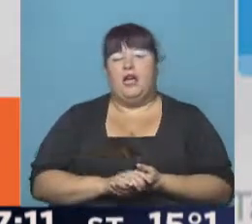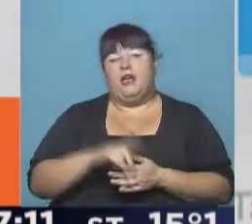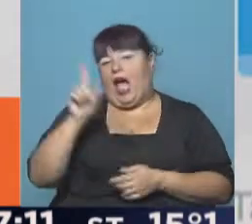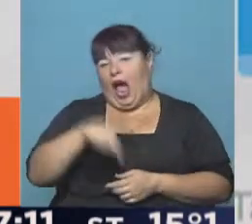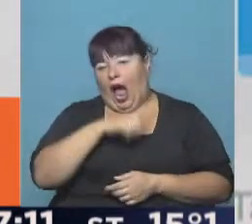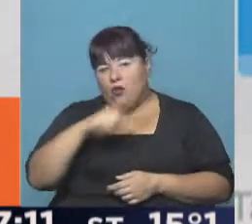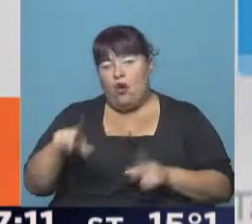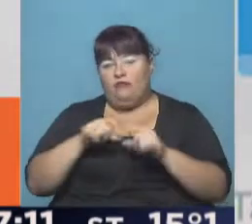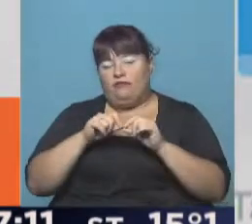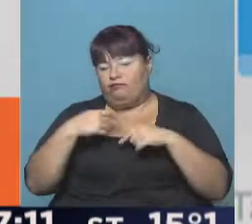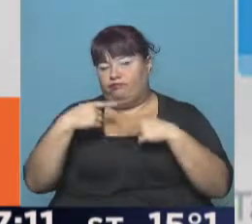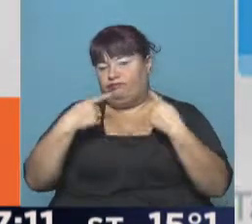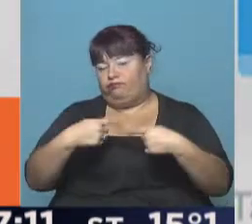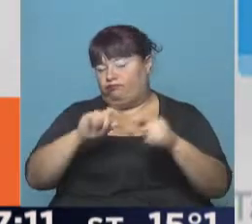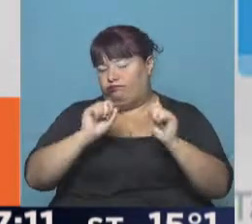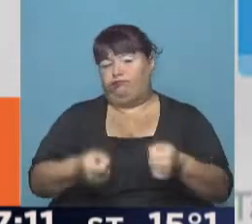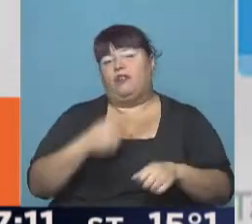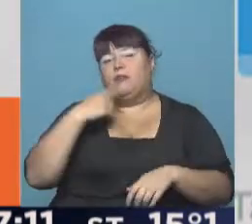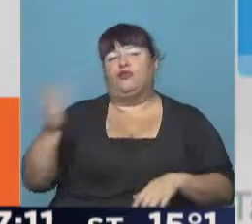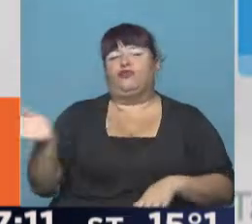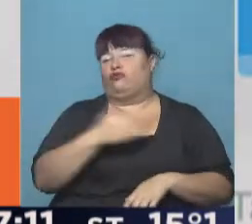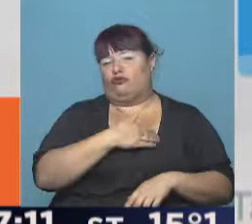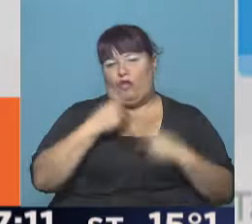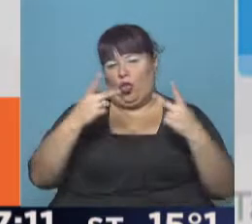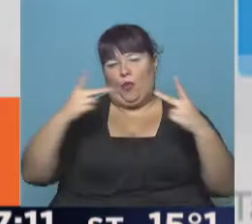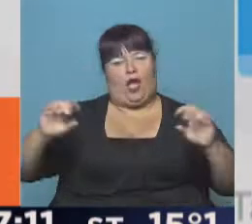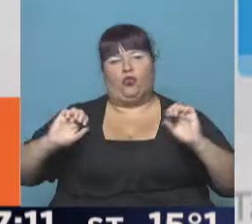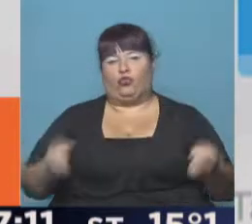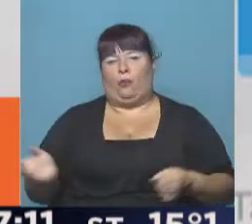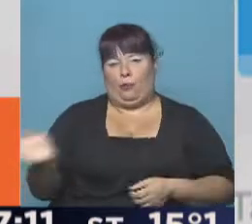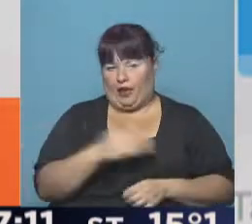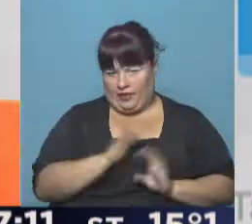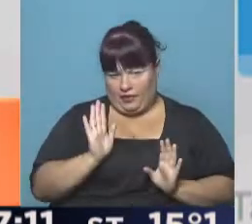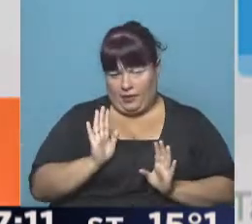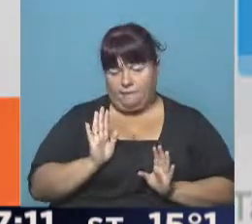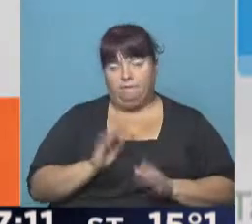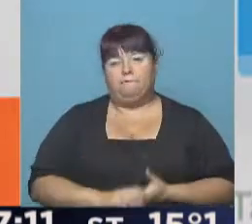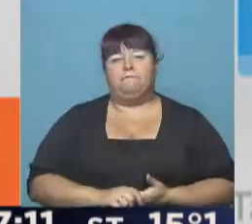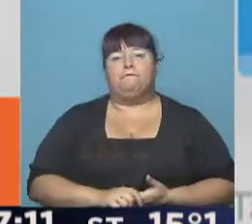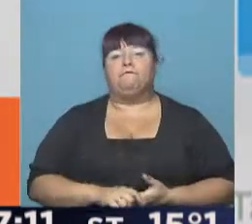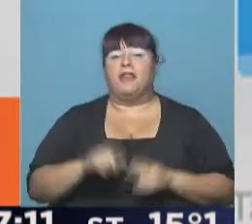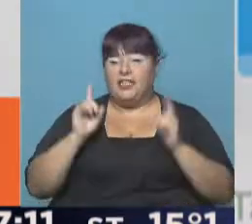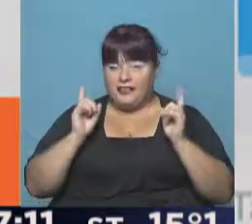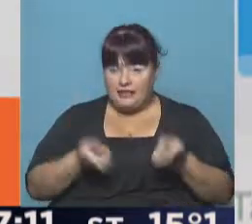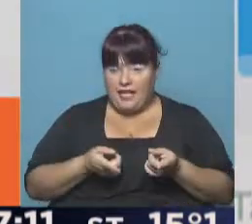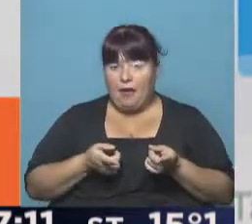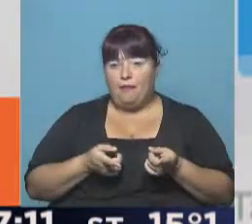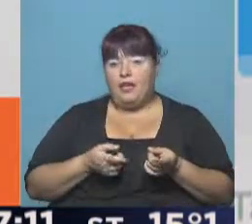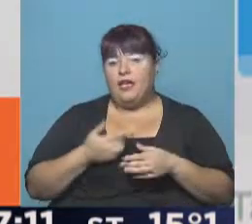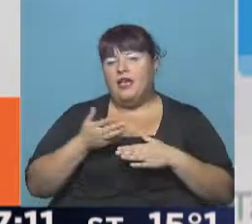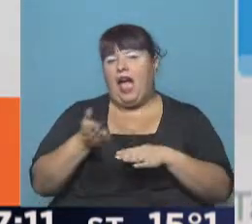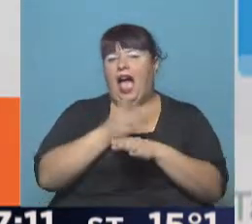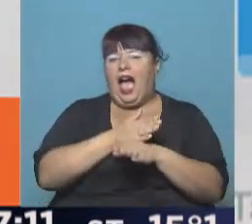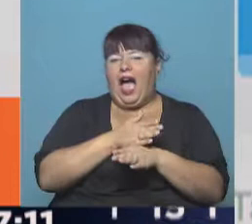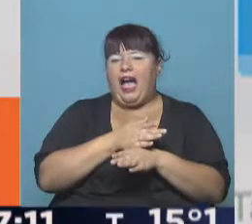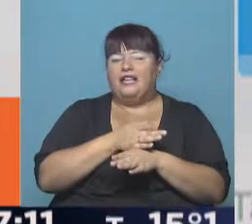anulando algunas fechas, para después decir que anulaban todo el resto de la gira. Cuando también pasó un rato antes de